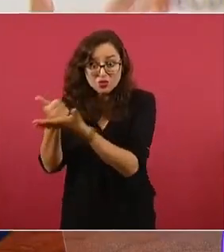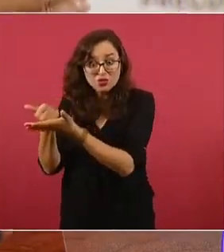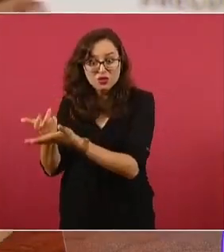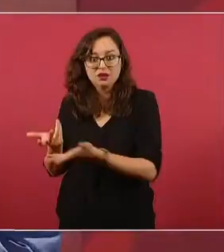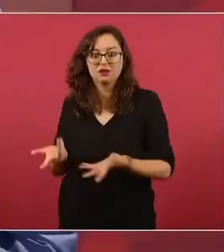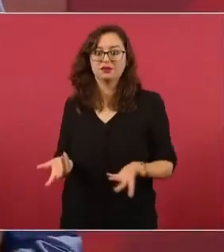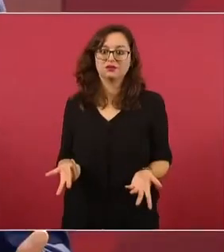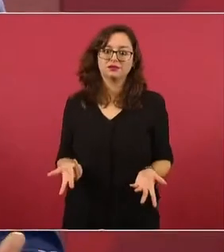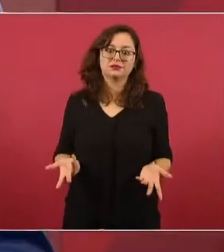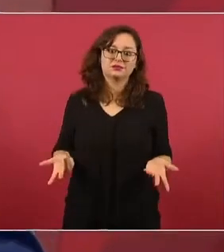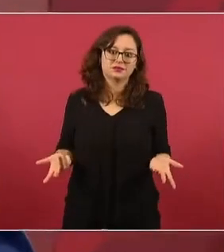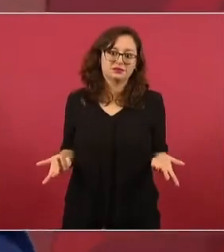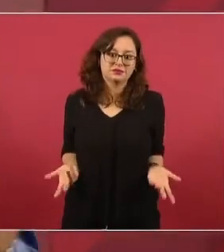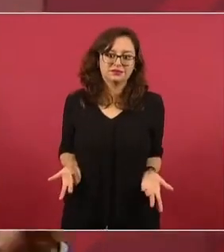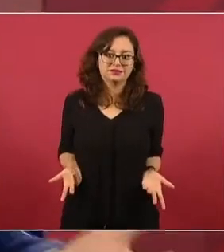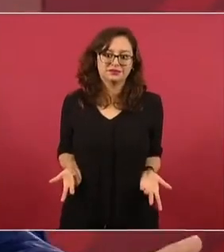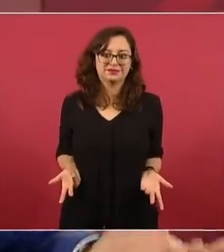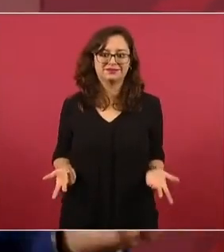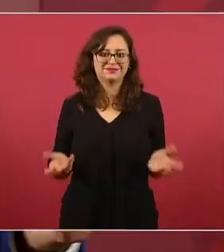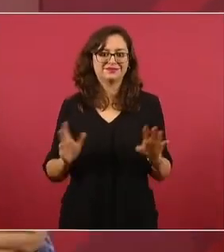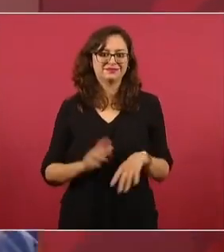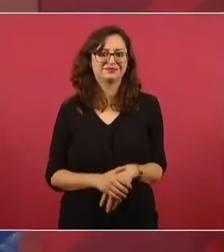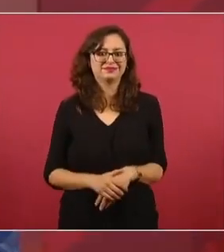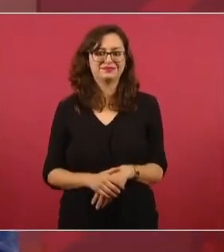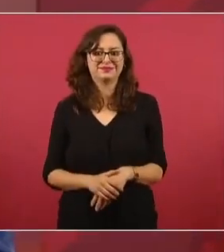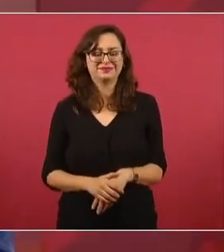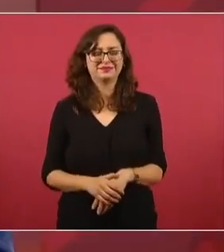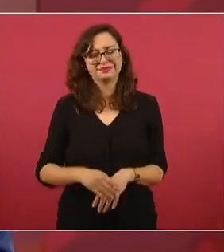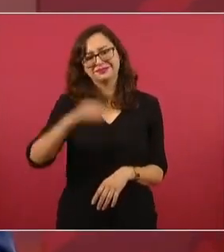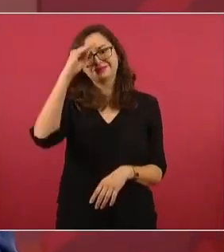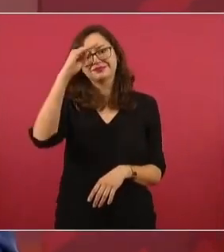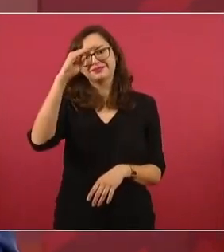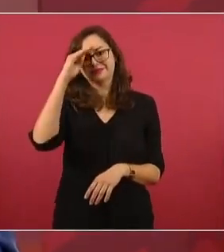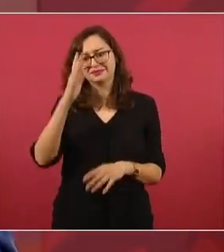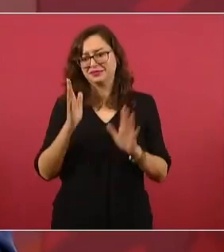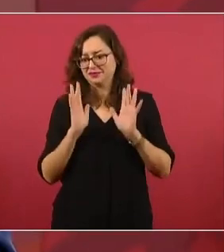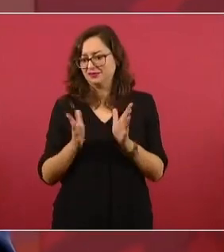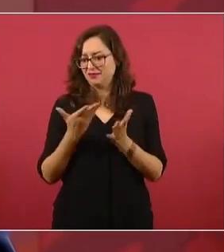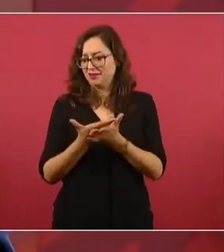la tierra ejidal se privatizó.